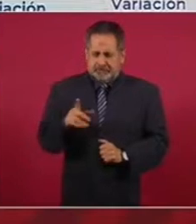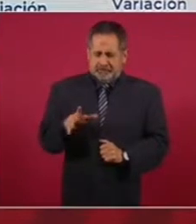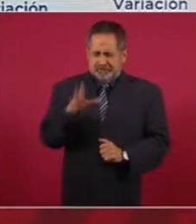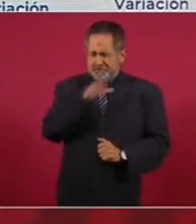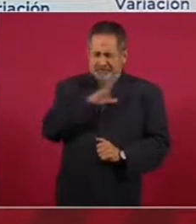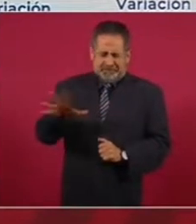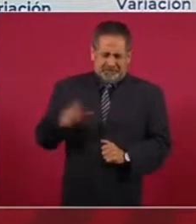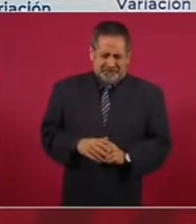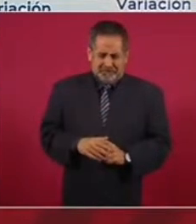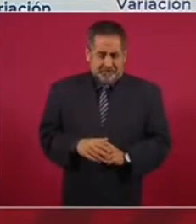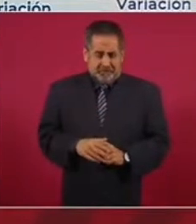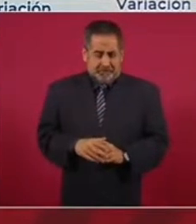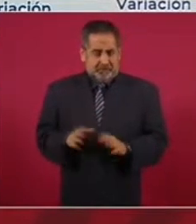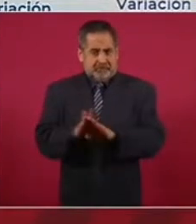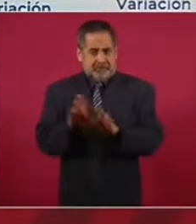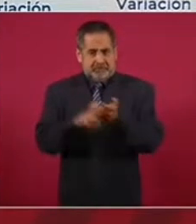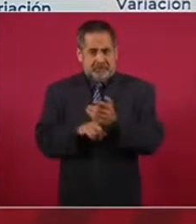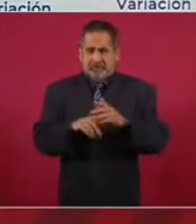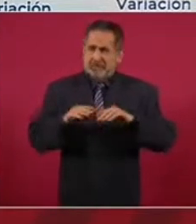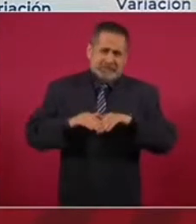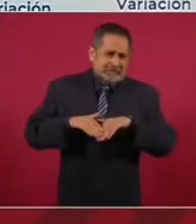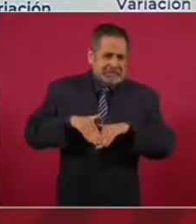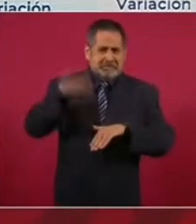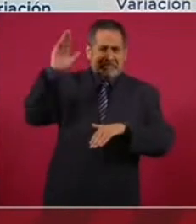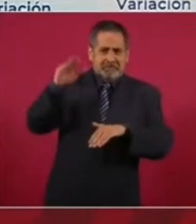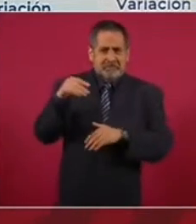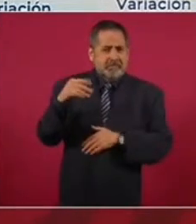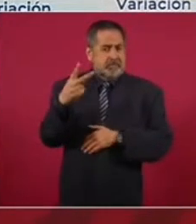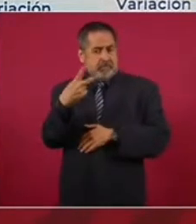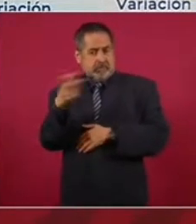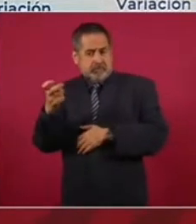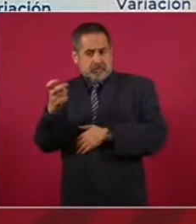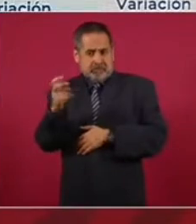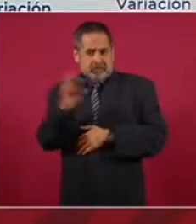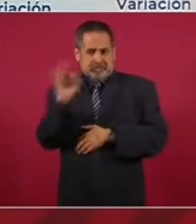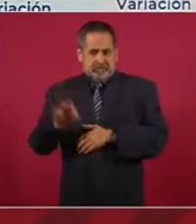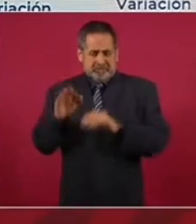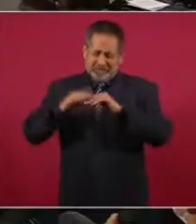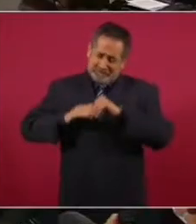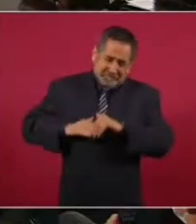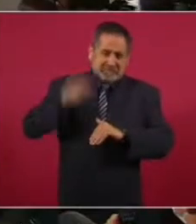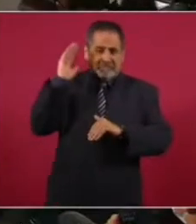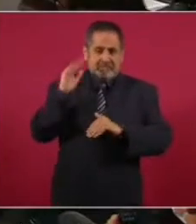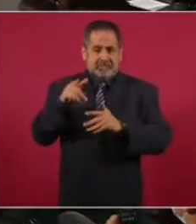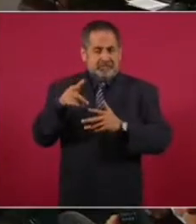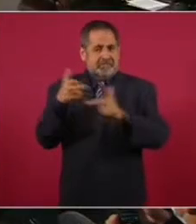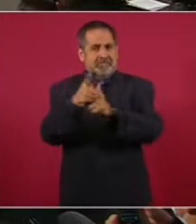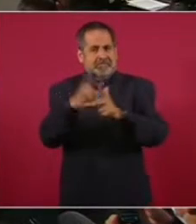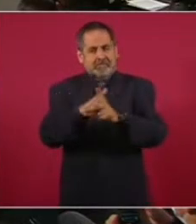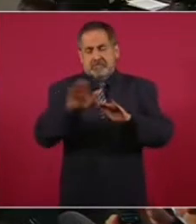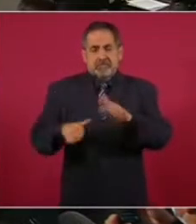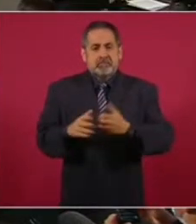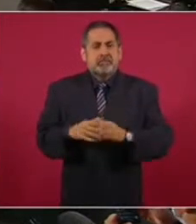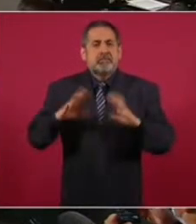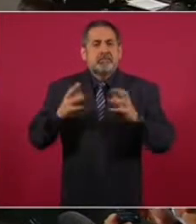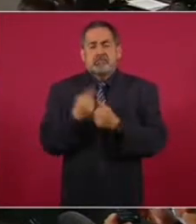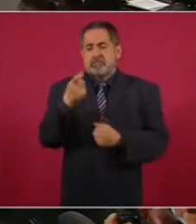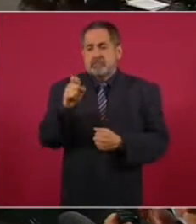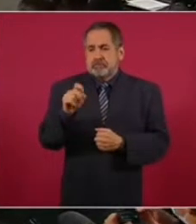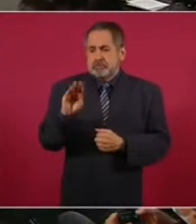excepcional. Estamos hablando de un incremento del 200%, para ser exactos,